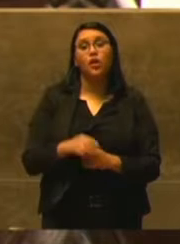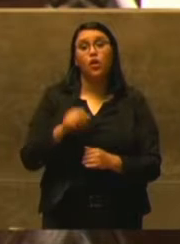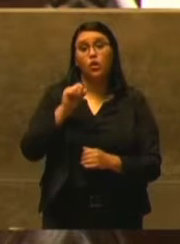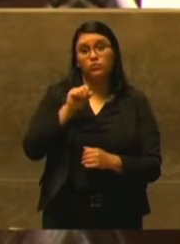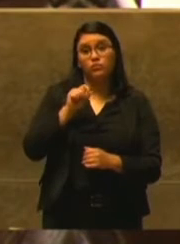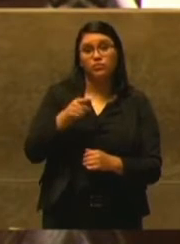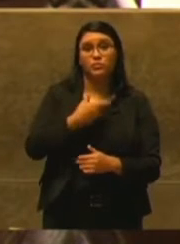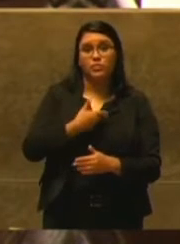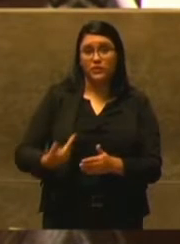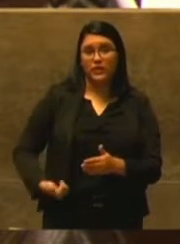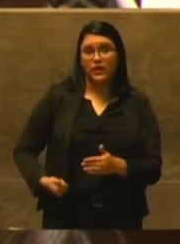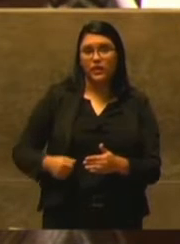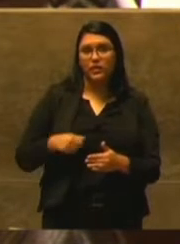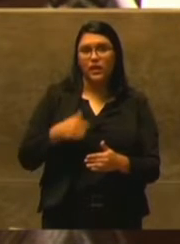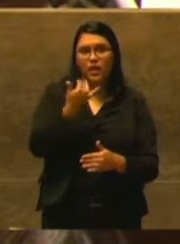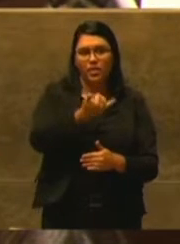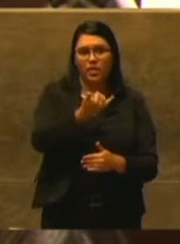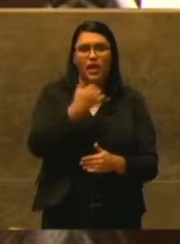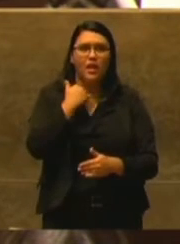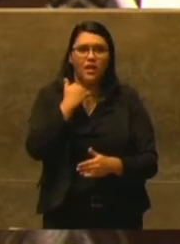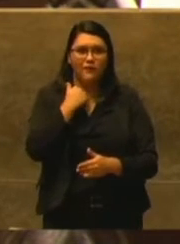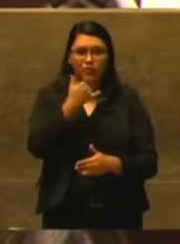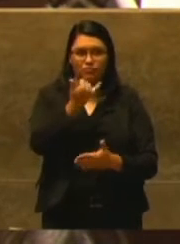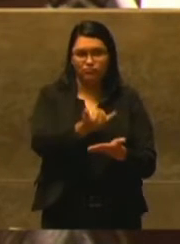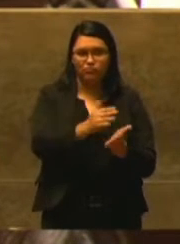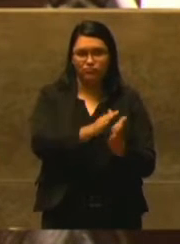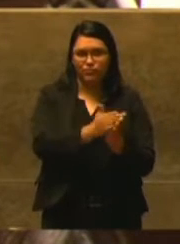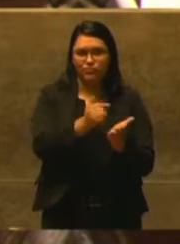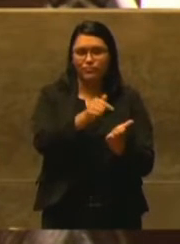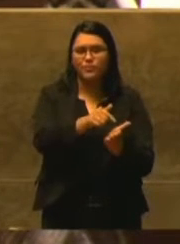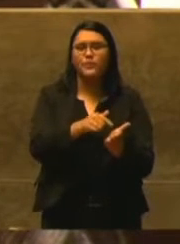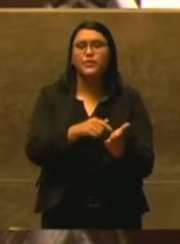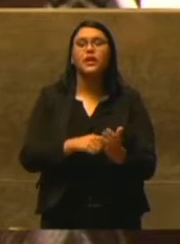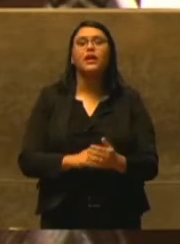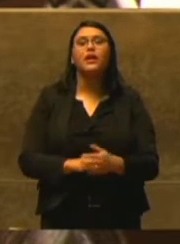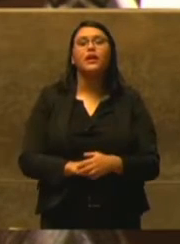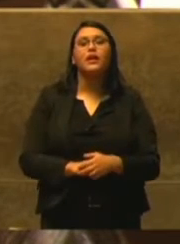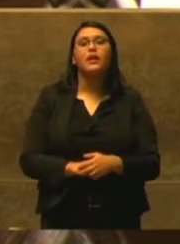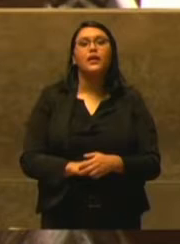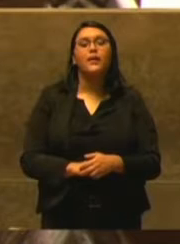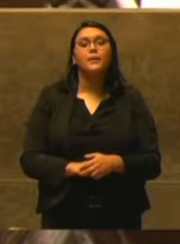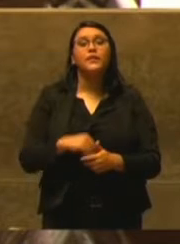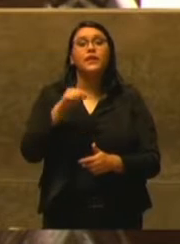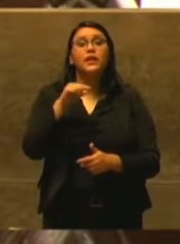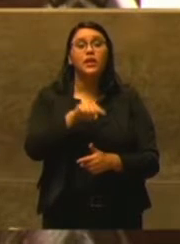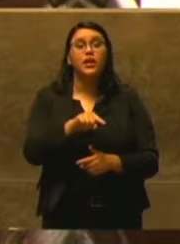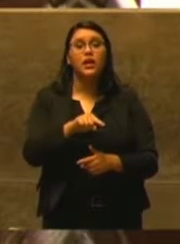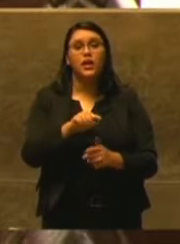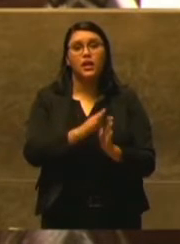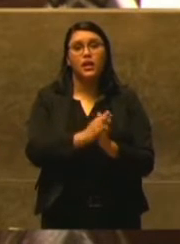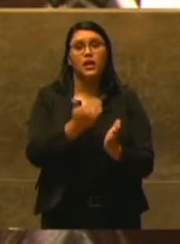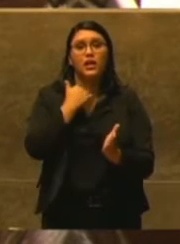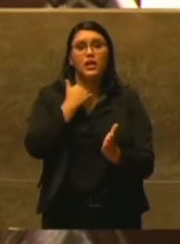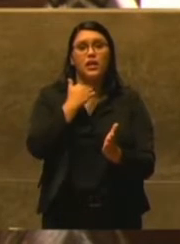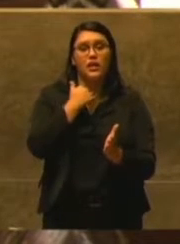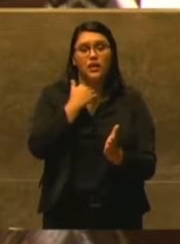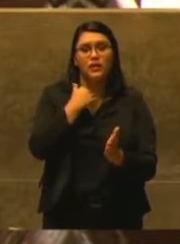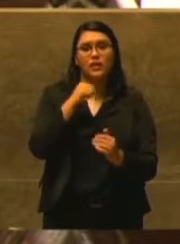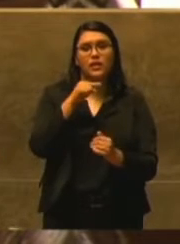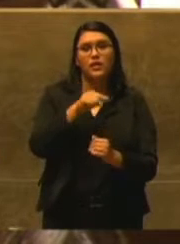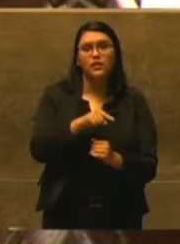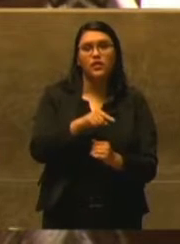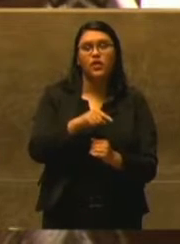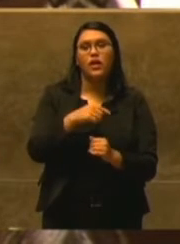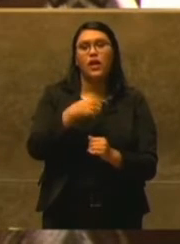sus manos y que no es otra cosa o que ha sido denominado como Aihur Haití.